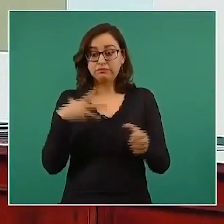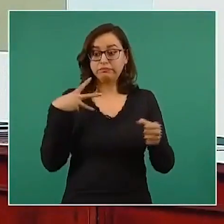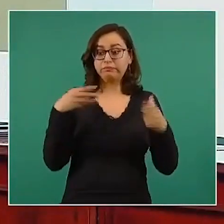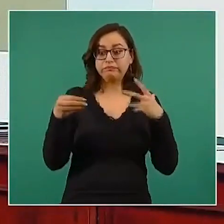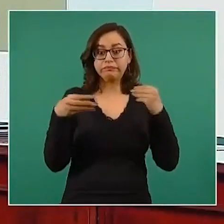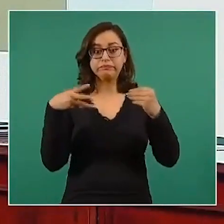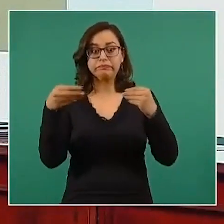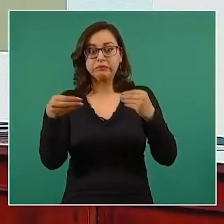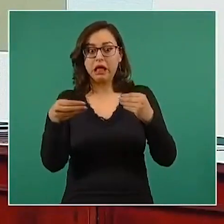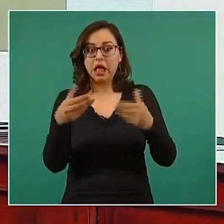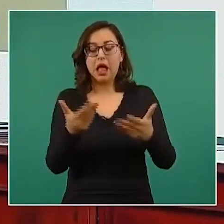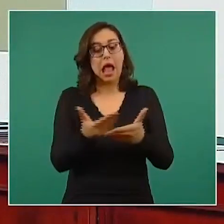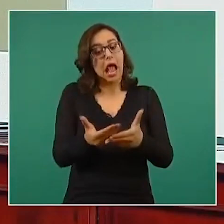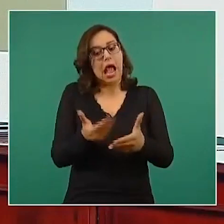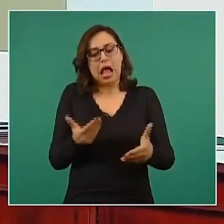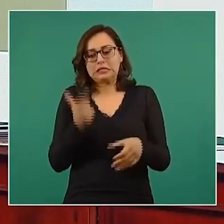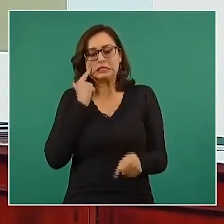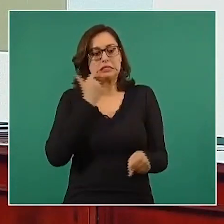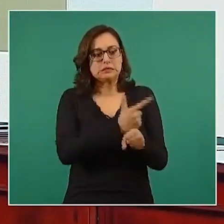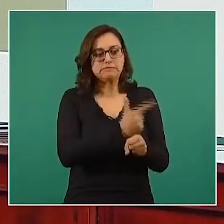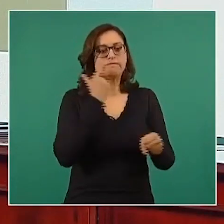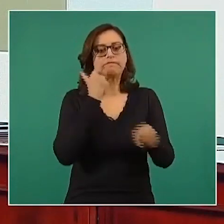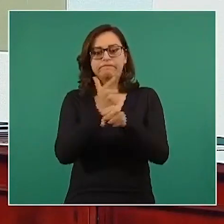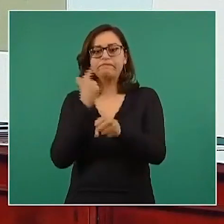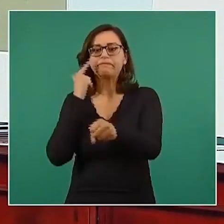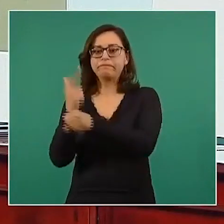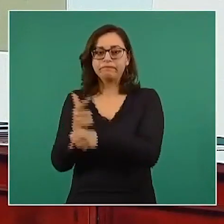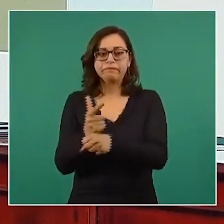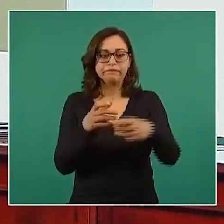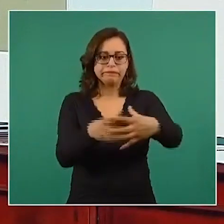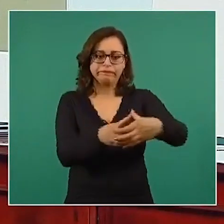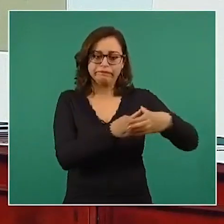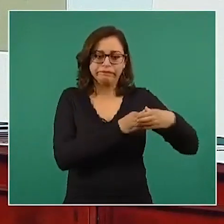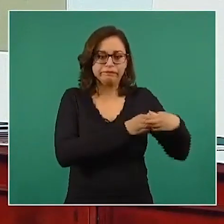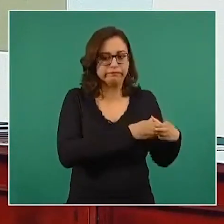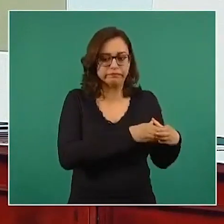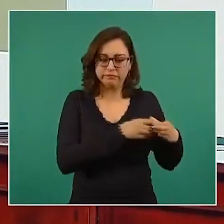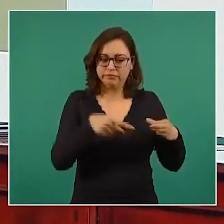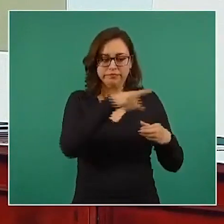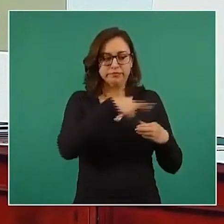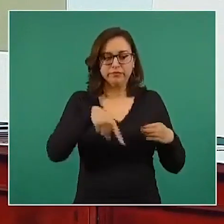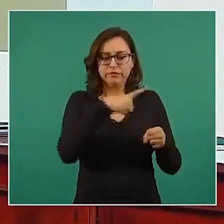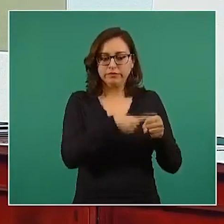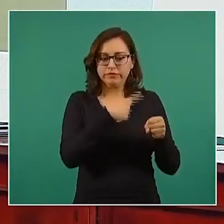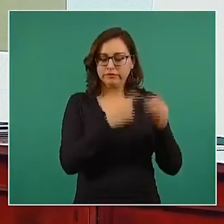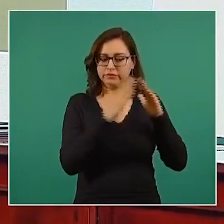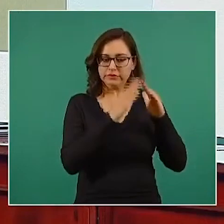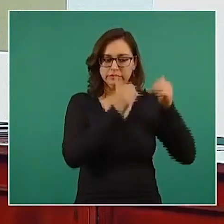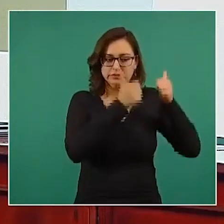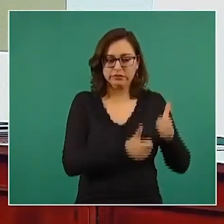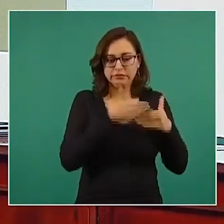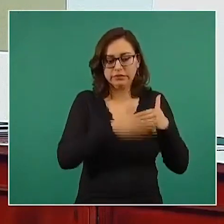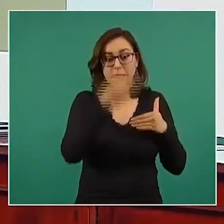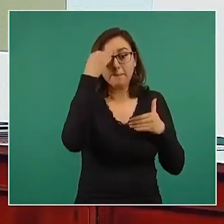es la detección temprana de los primeros casos, y recordarán que el primer caso detectado y confirmado en México ocurrió